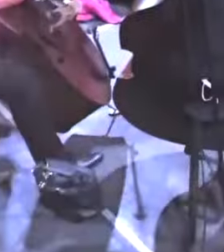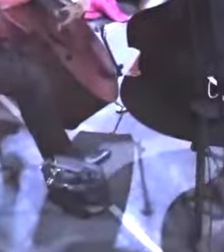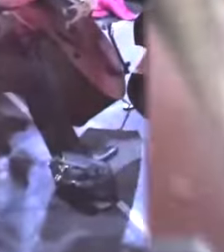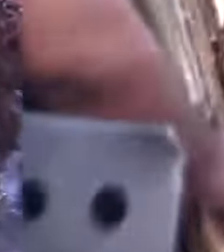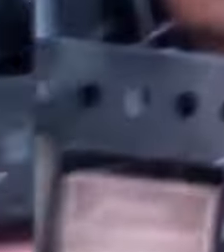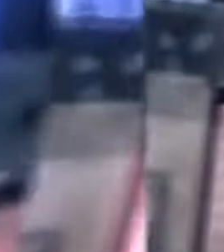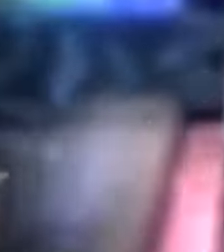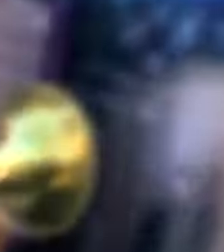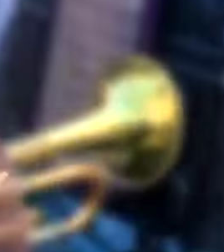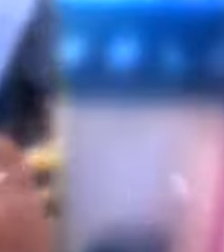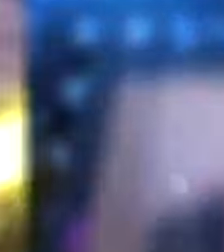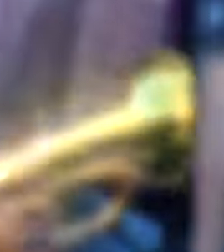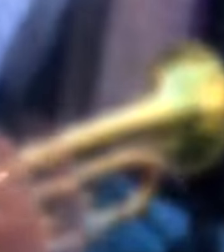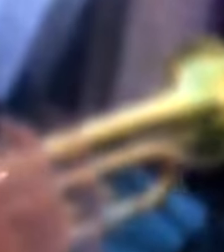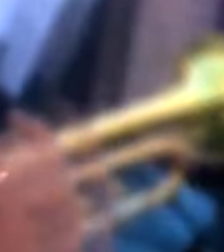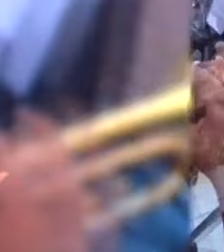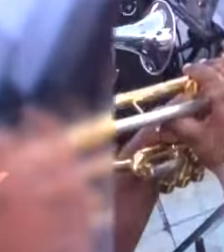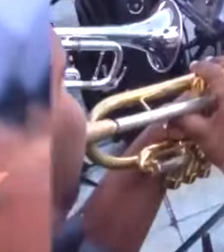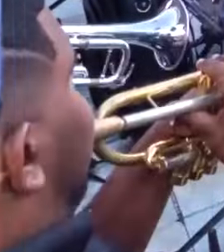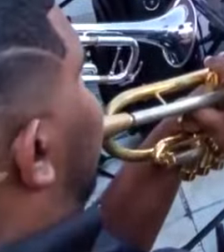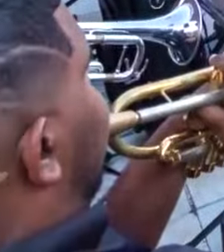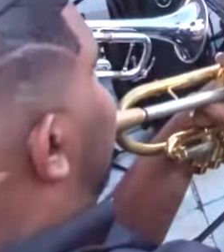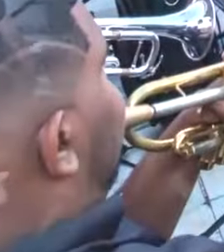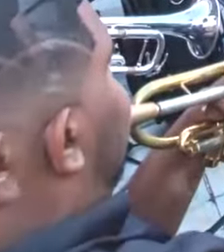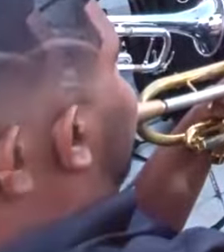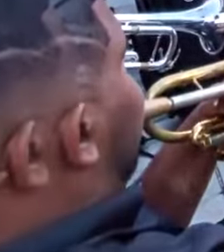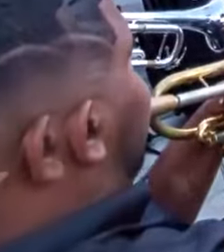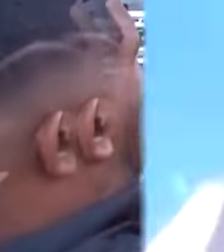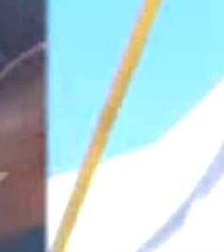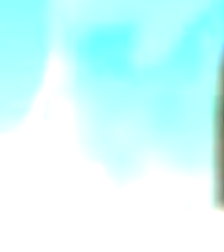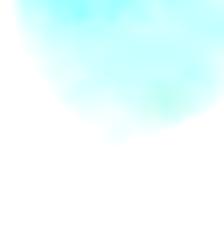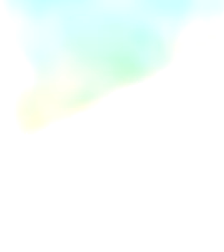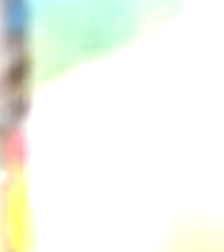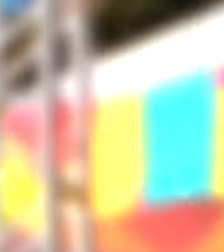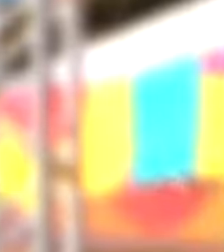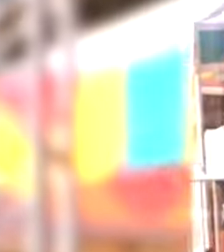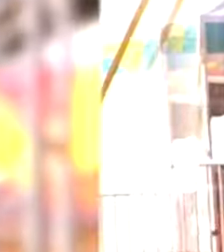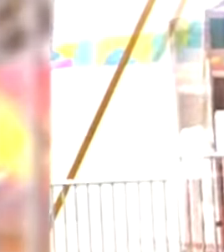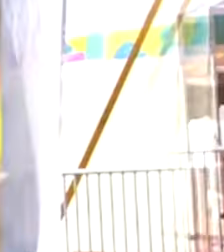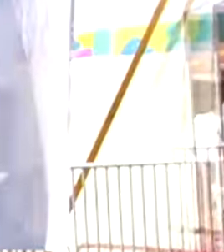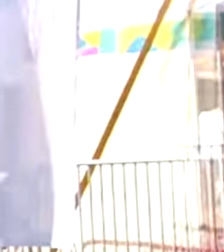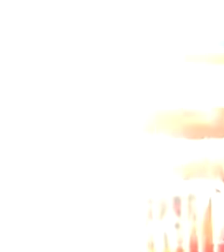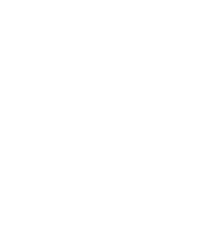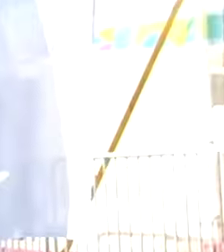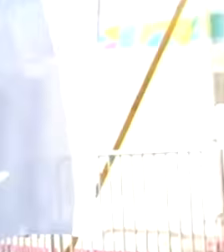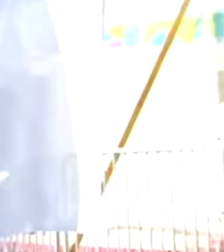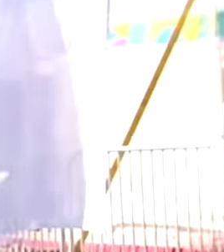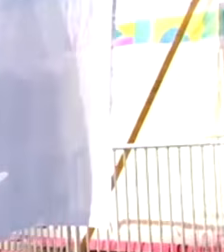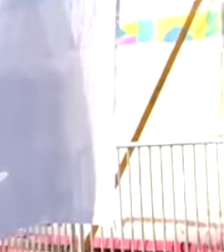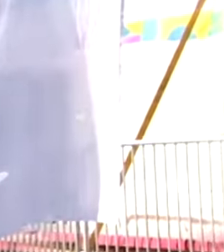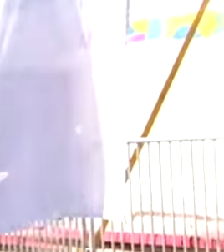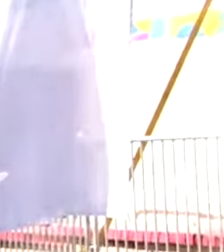gente disfrute y aprecie el talento y nuestra herencia. Hicimos honor al principio de gobierno participativo y estuvimos en